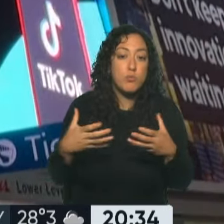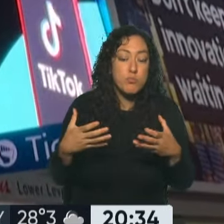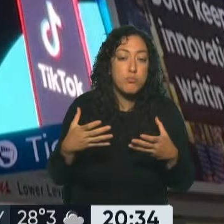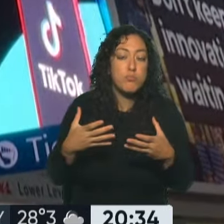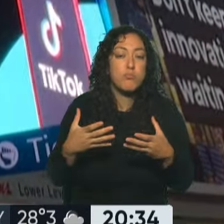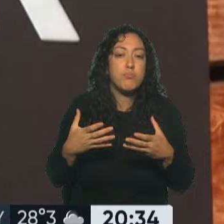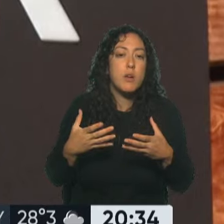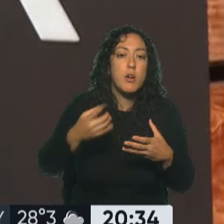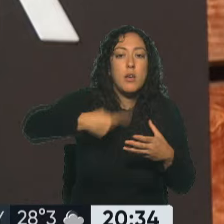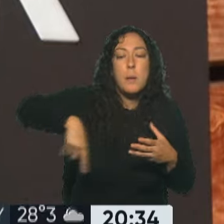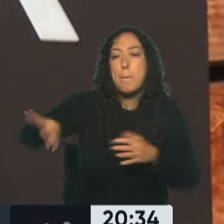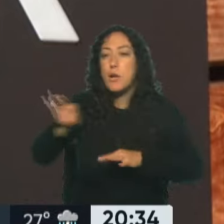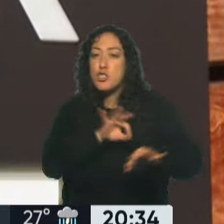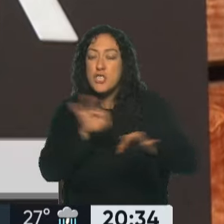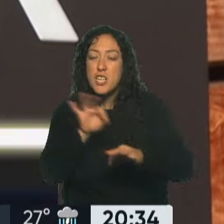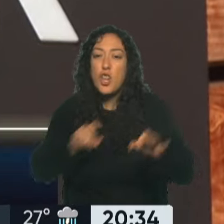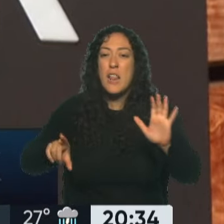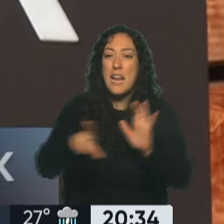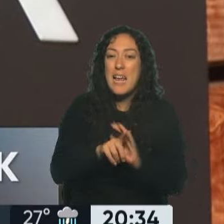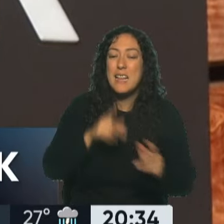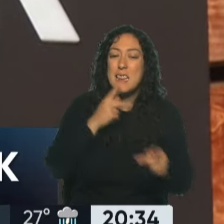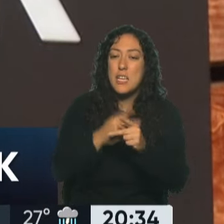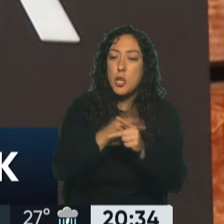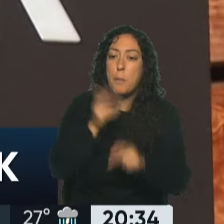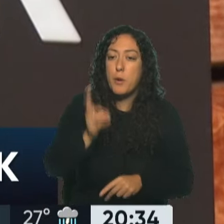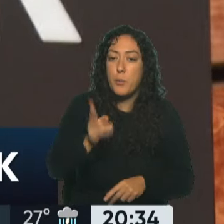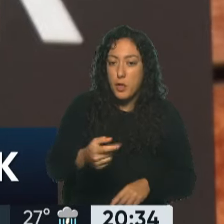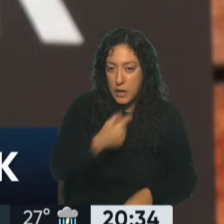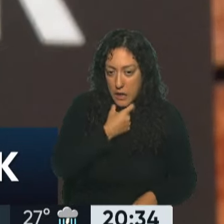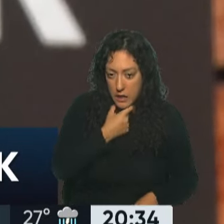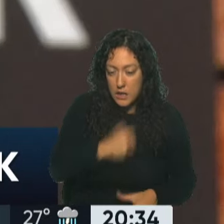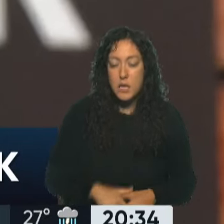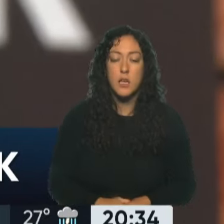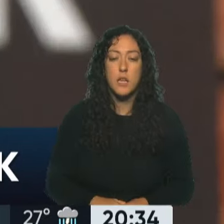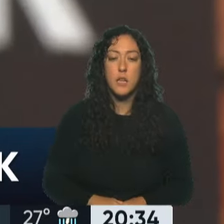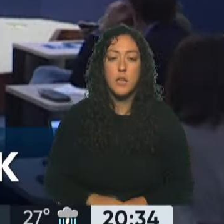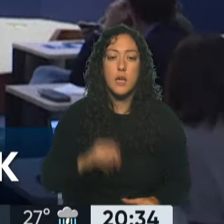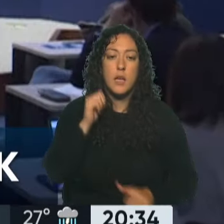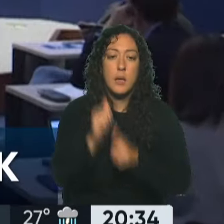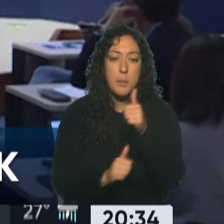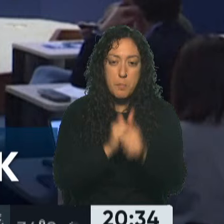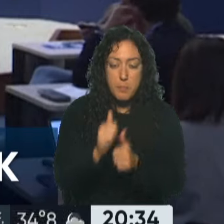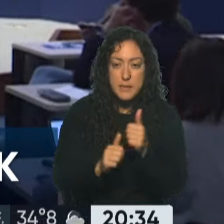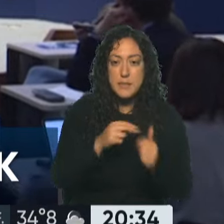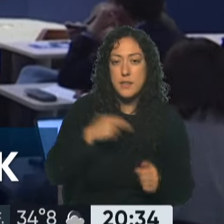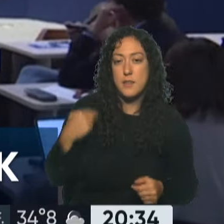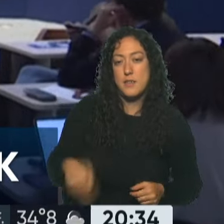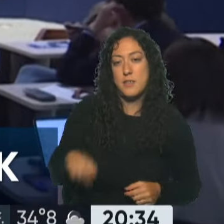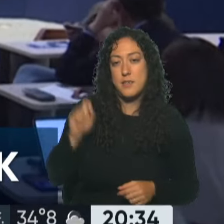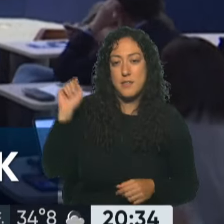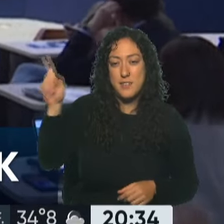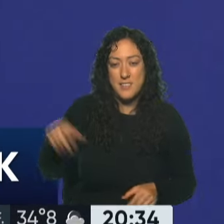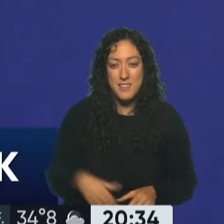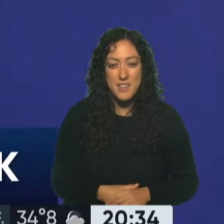que busca prohibir TikTok, esta empresa, esta red social de la empresa ByteDance de China. ¿Por qué buscan